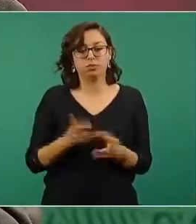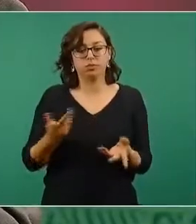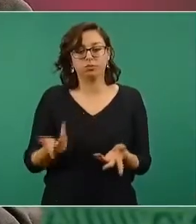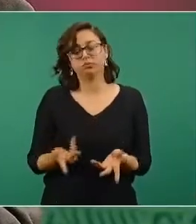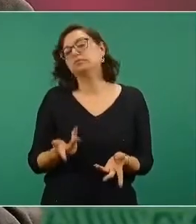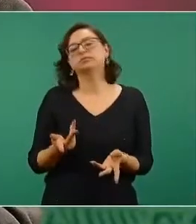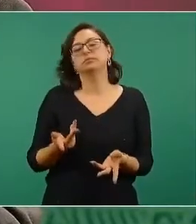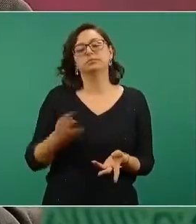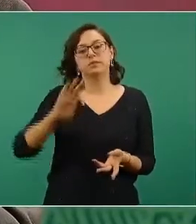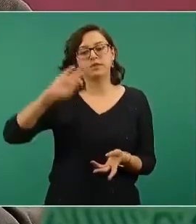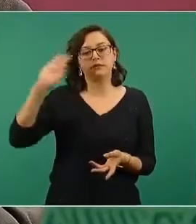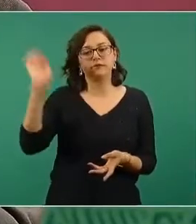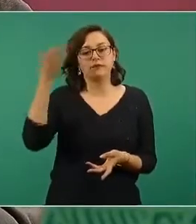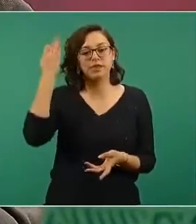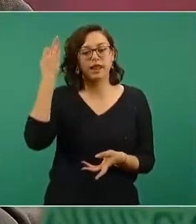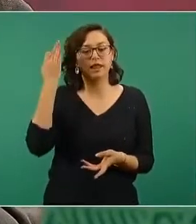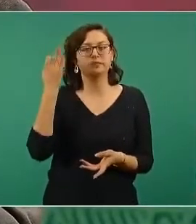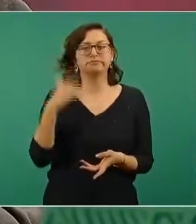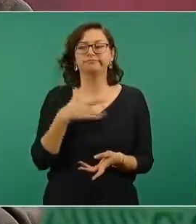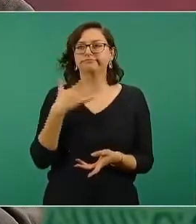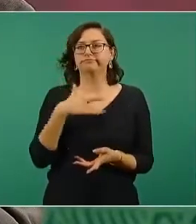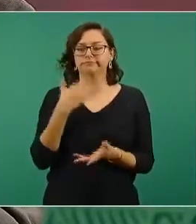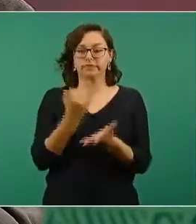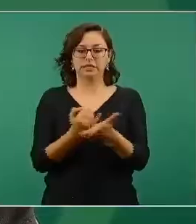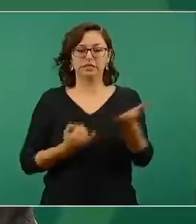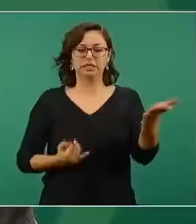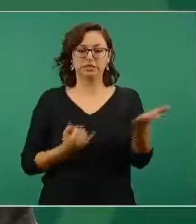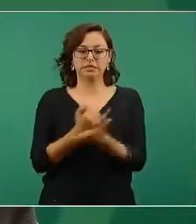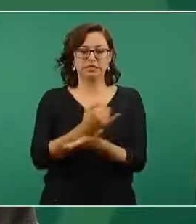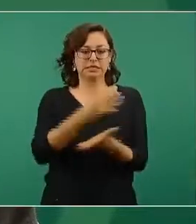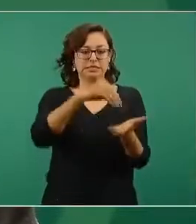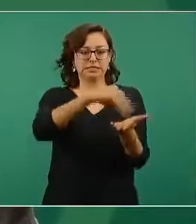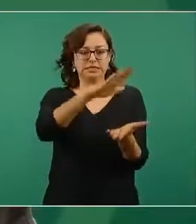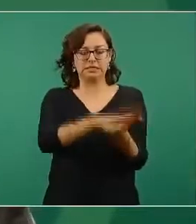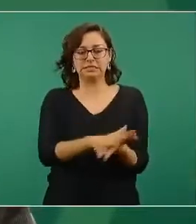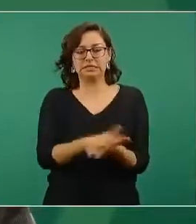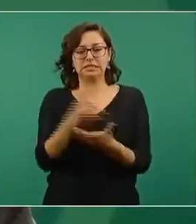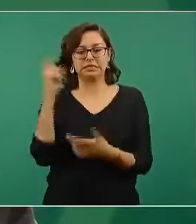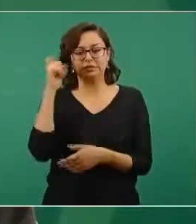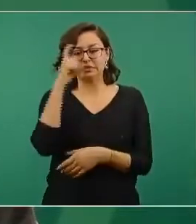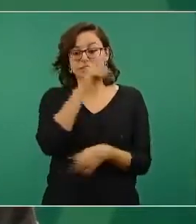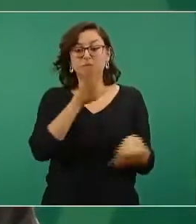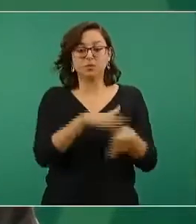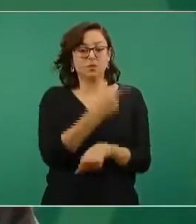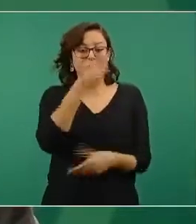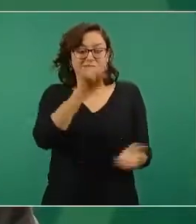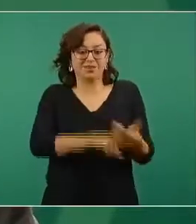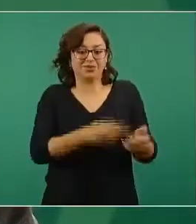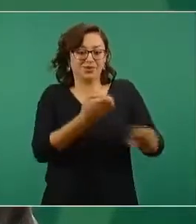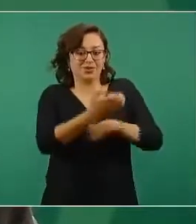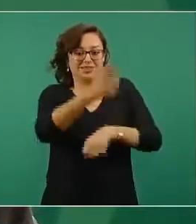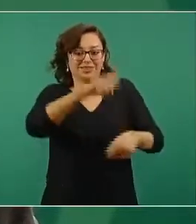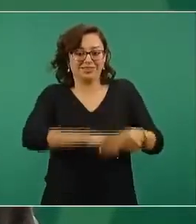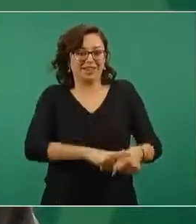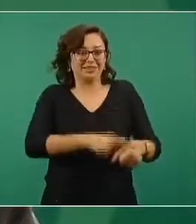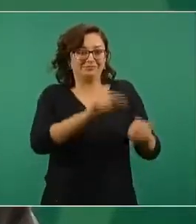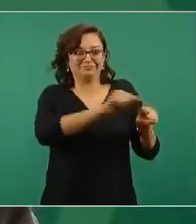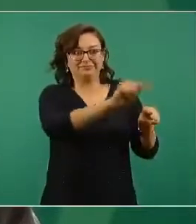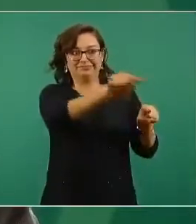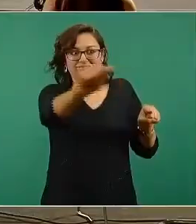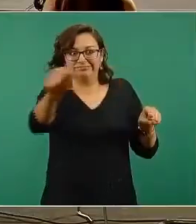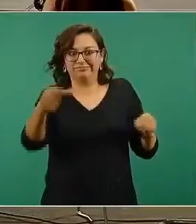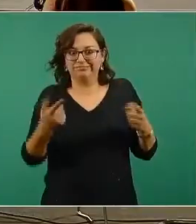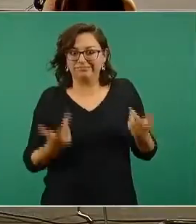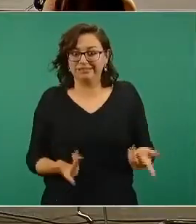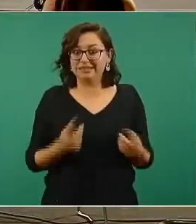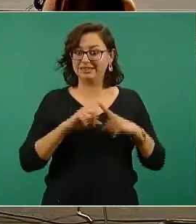nos costaba mucho trabajo también definir lineamientos de programación porque son locales. Y pues